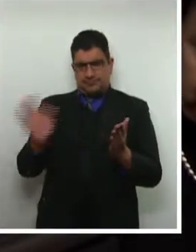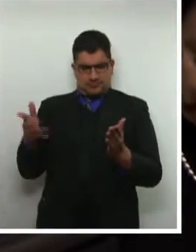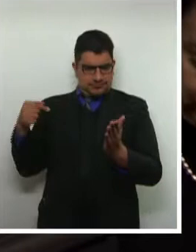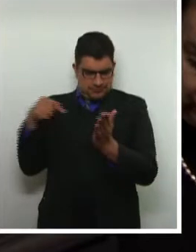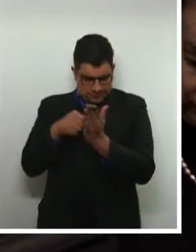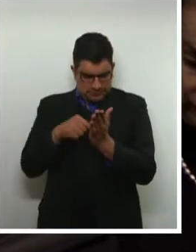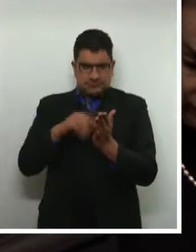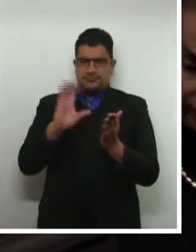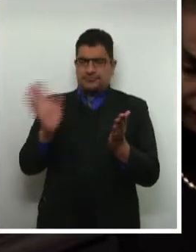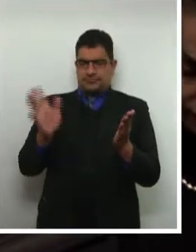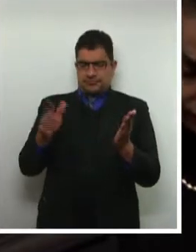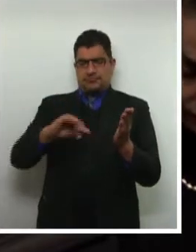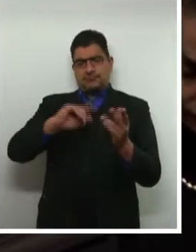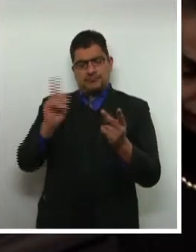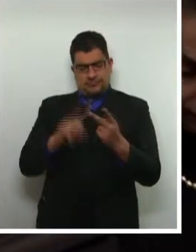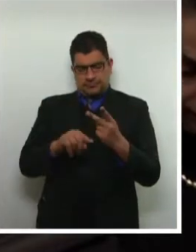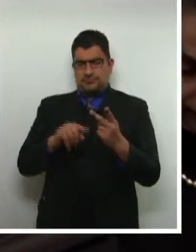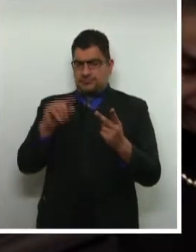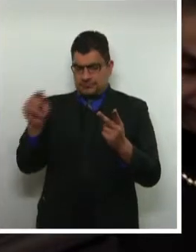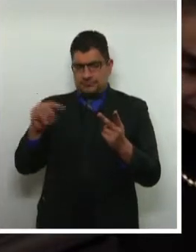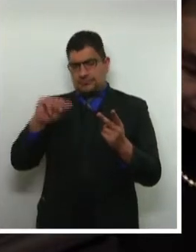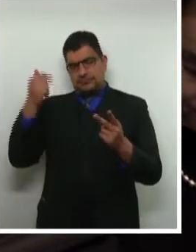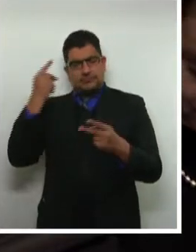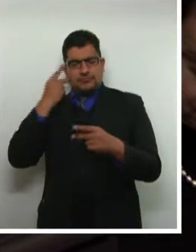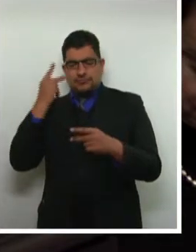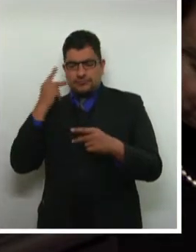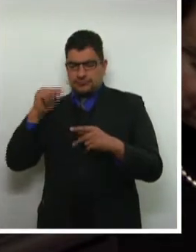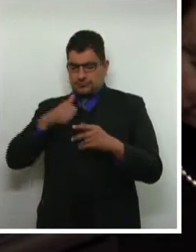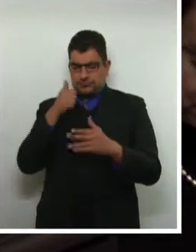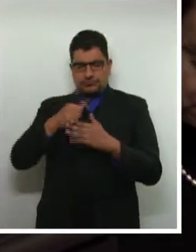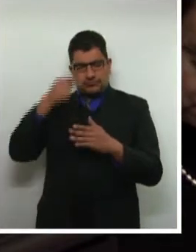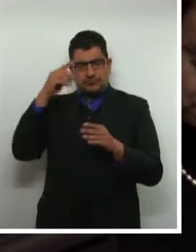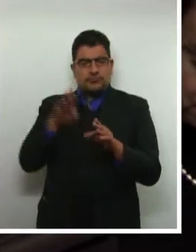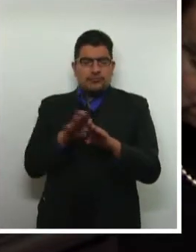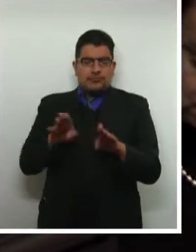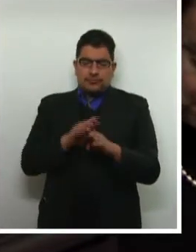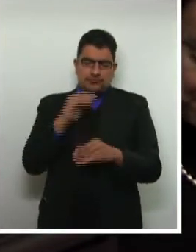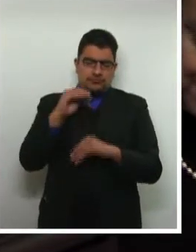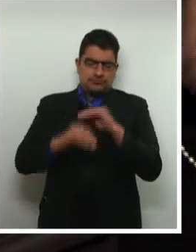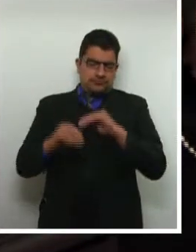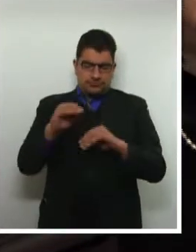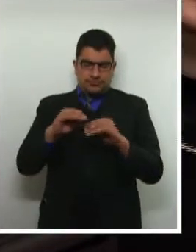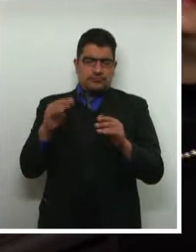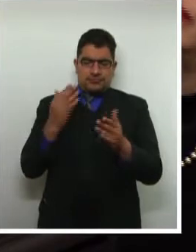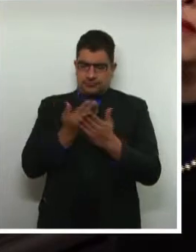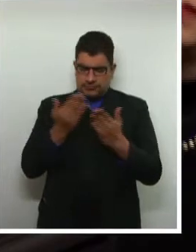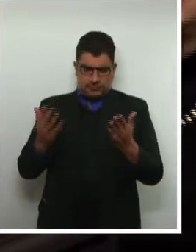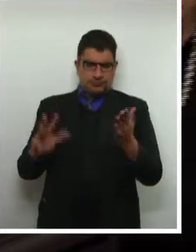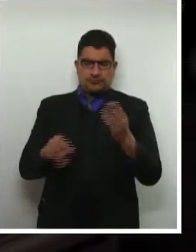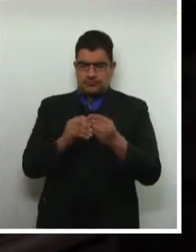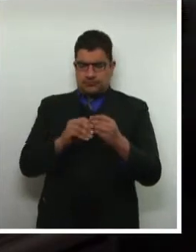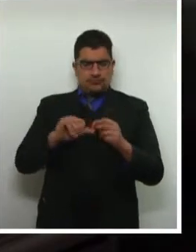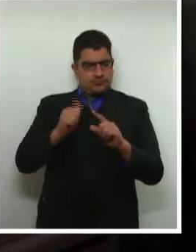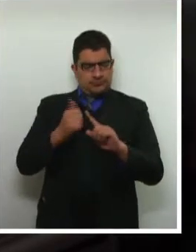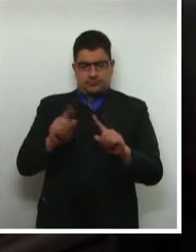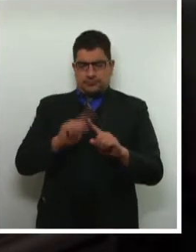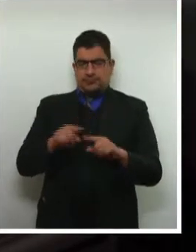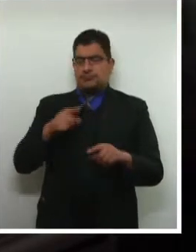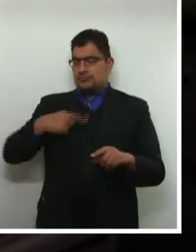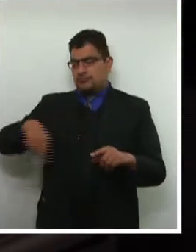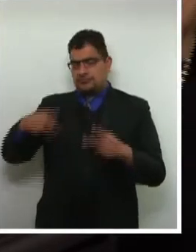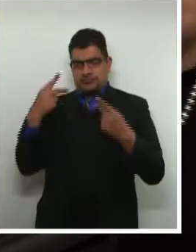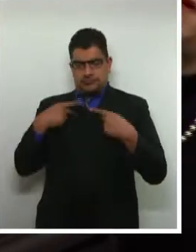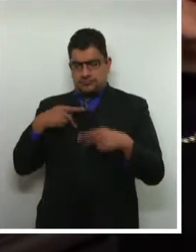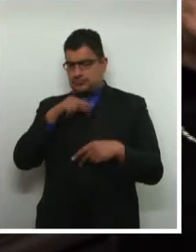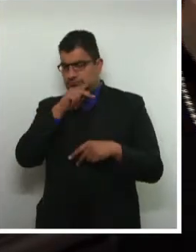existe, por el otro, forma parte de las políticas de la ciudad y que ya hay un sistema que integra las preocupaciones que